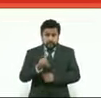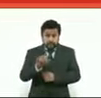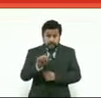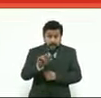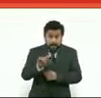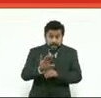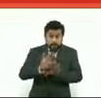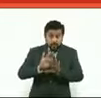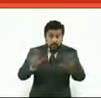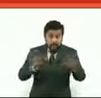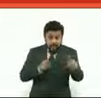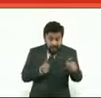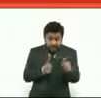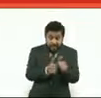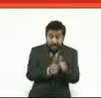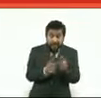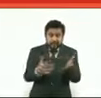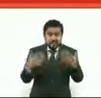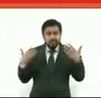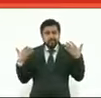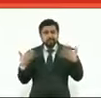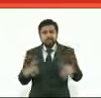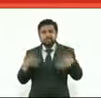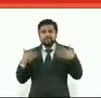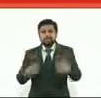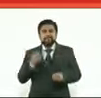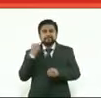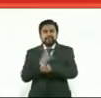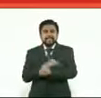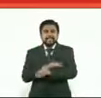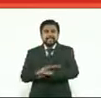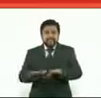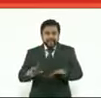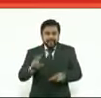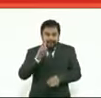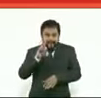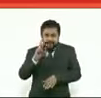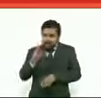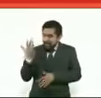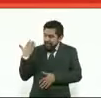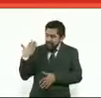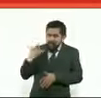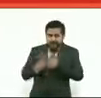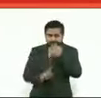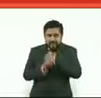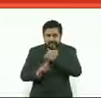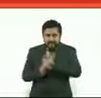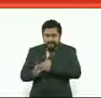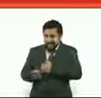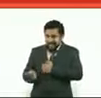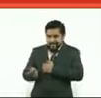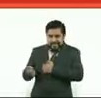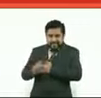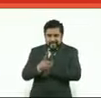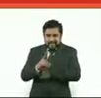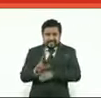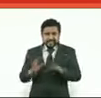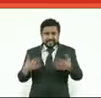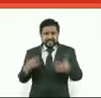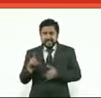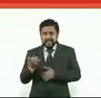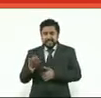Eloy. Esto es algo impensado hasta hace unos cuantos instantes cuando se presenta el problema en la pierna derecha. Inclusive